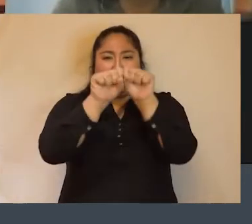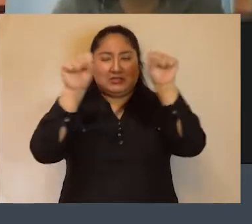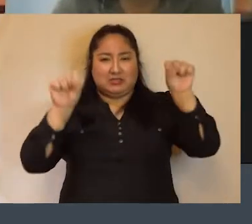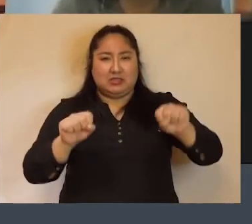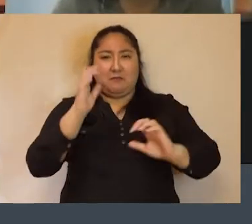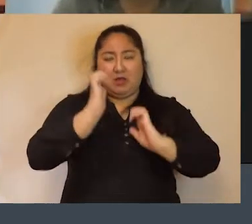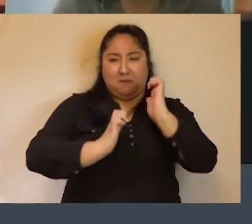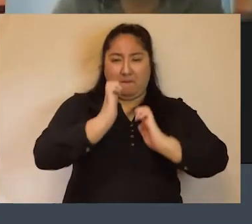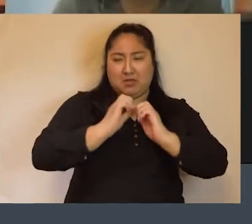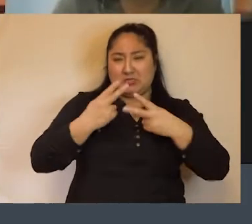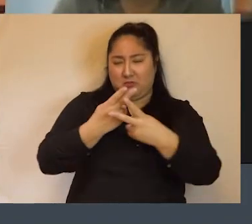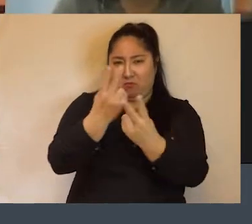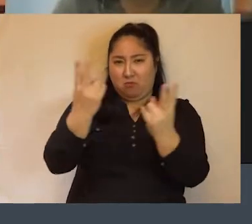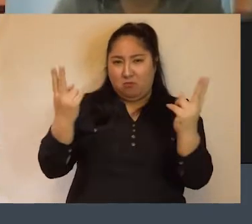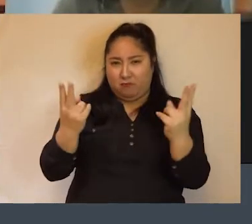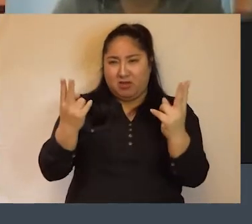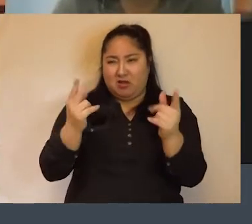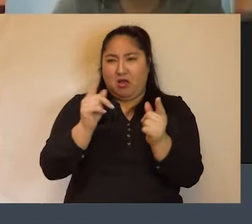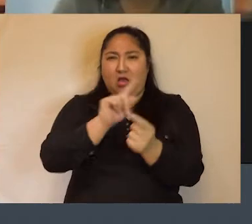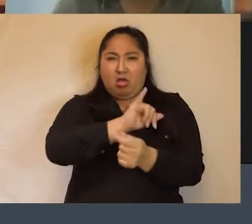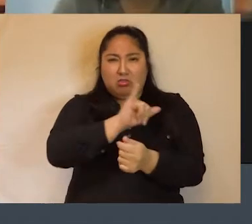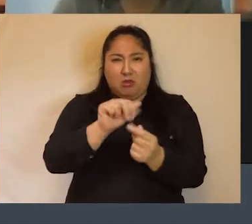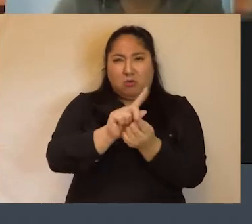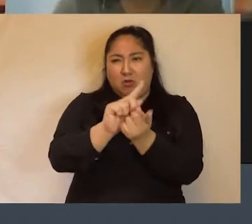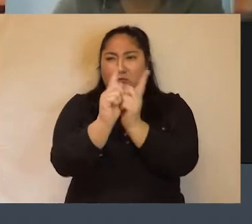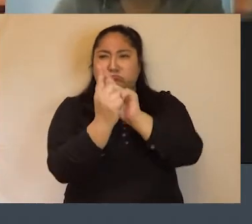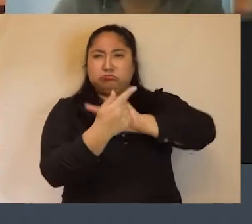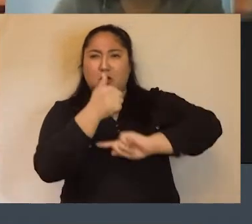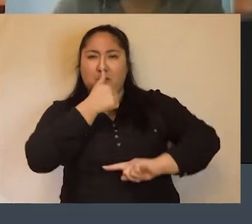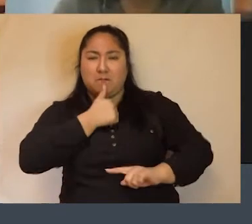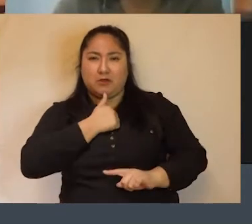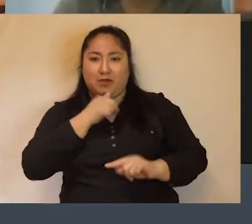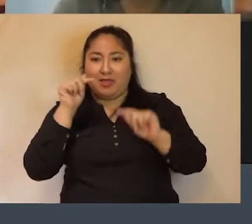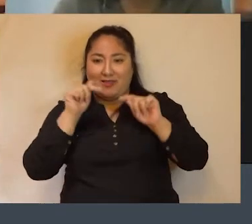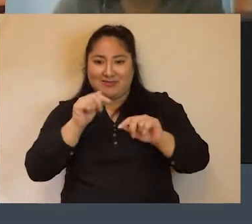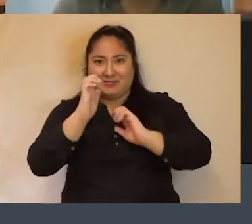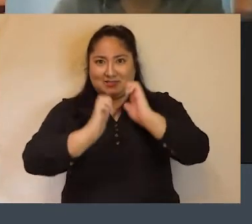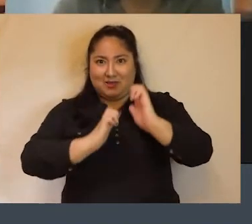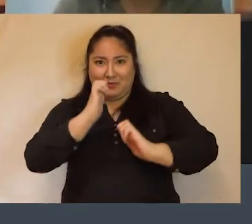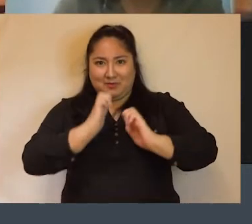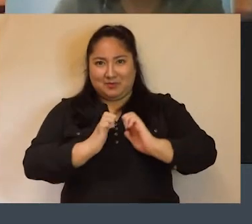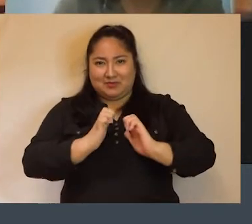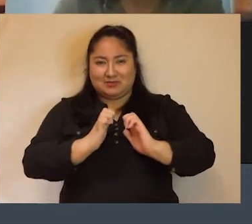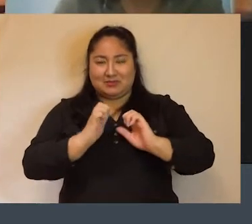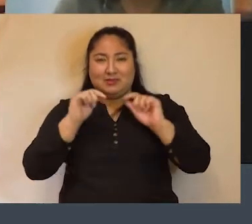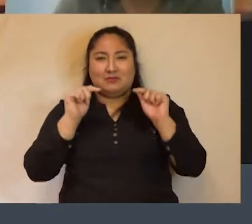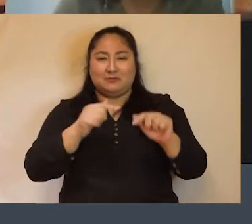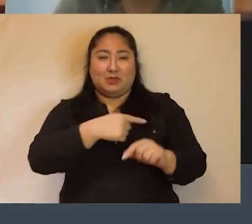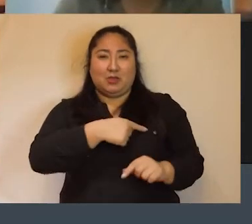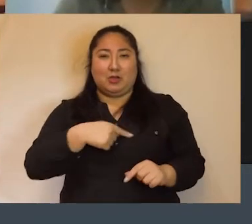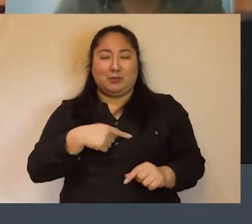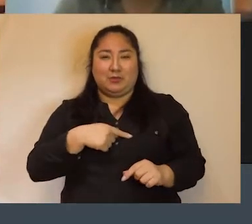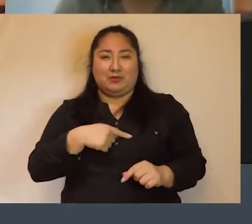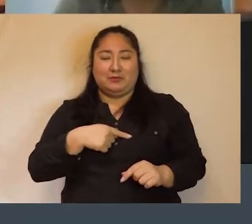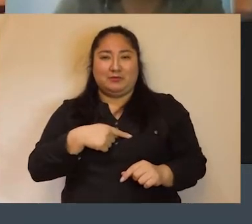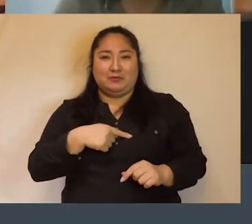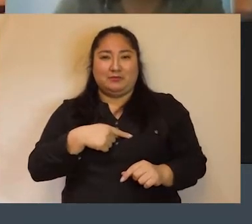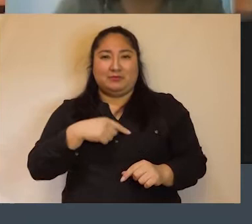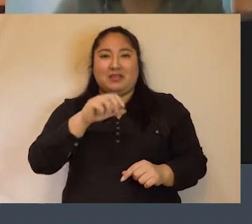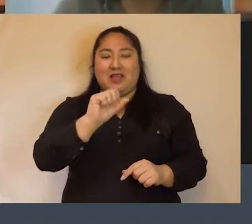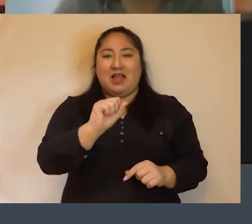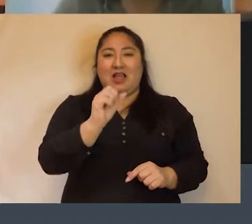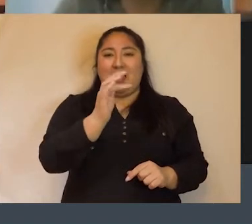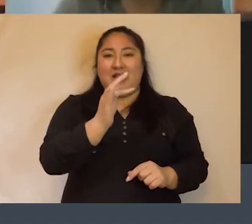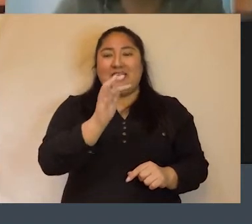sistema de empresas públicas que se privatizaron, y todas esas empresas públicas se transformaron en lo que en ese tiempo se